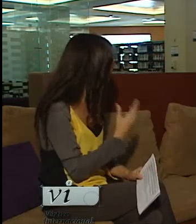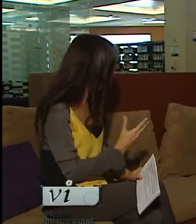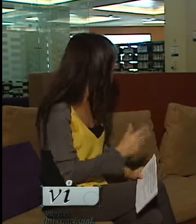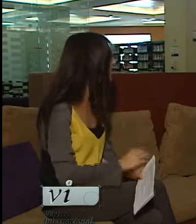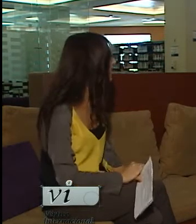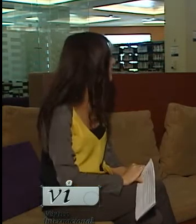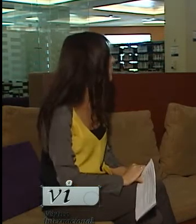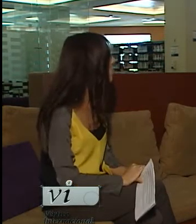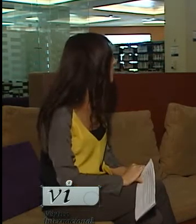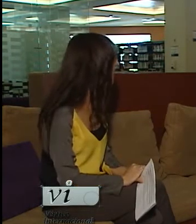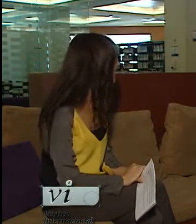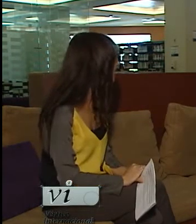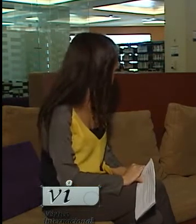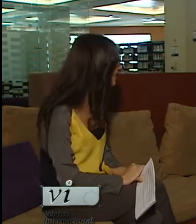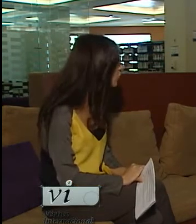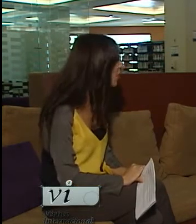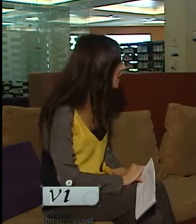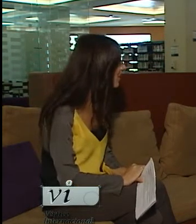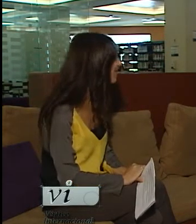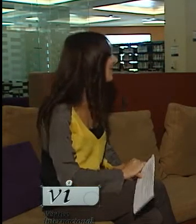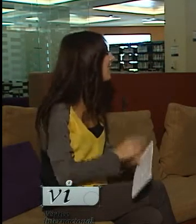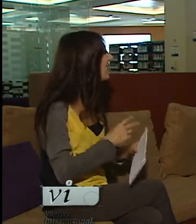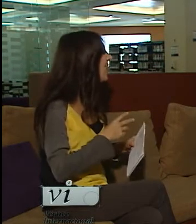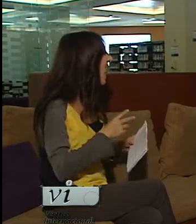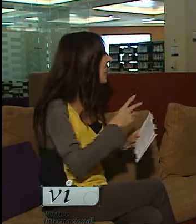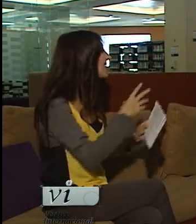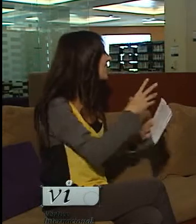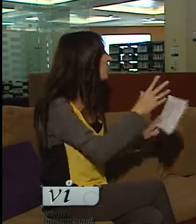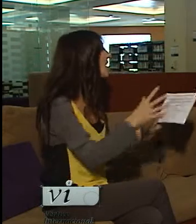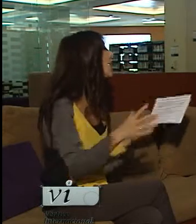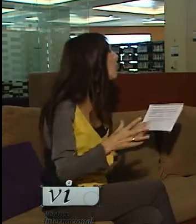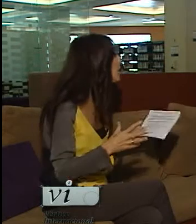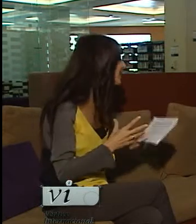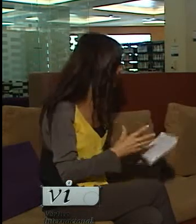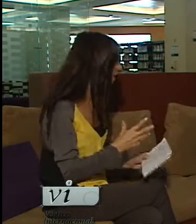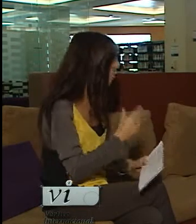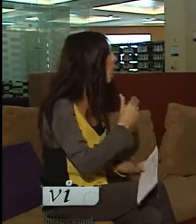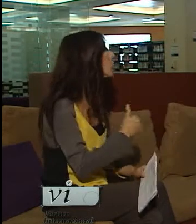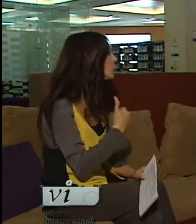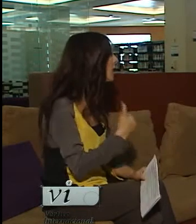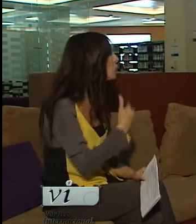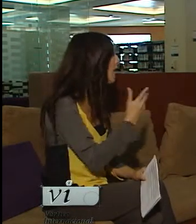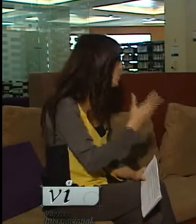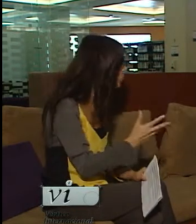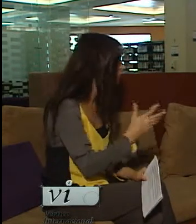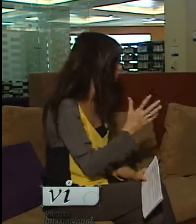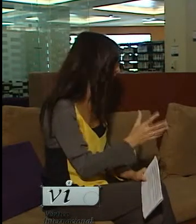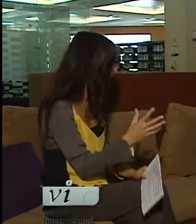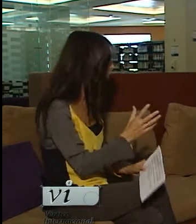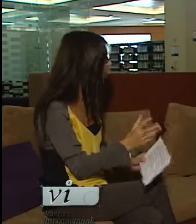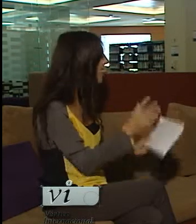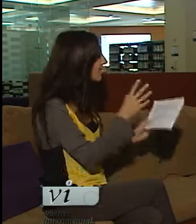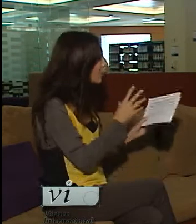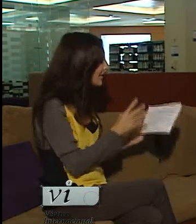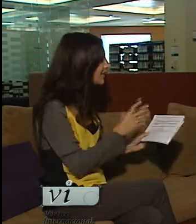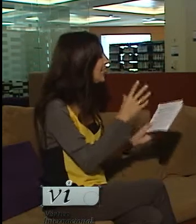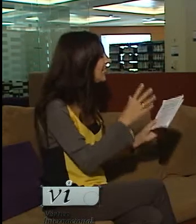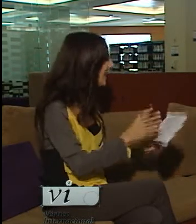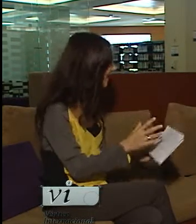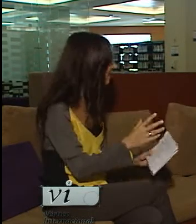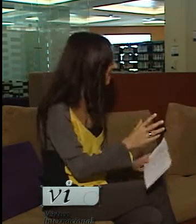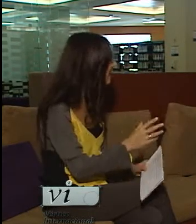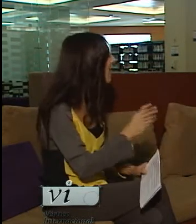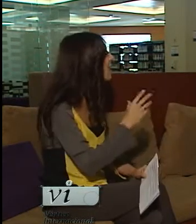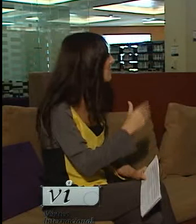me parece que ha sido un país que tradicionalmente ha estado hegemonizado o buscando una lucha por la hegemonía entre Brasil